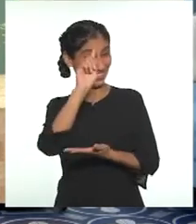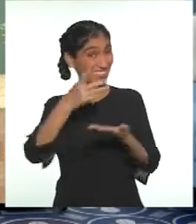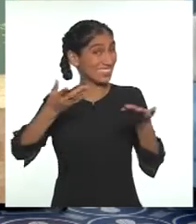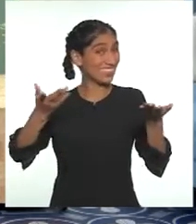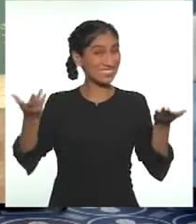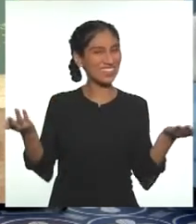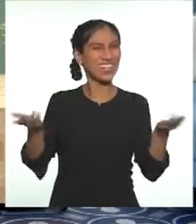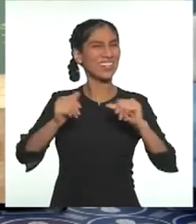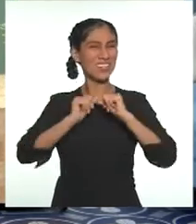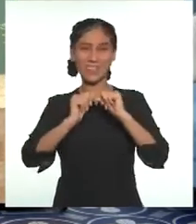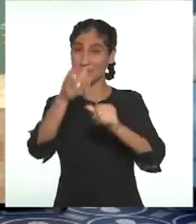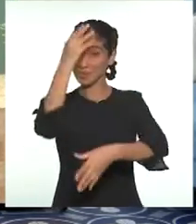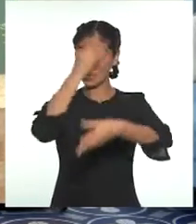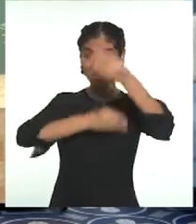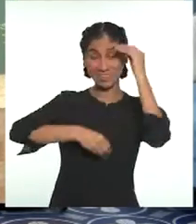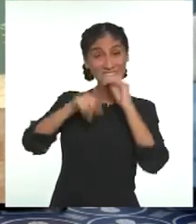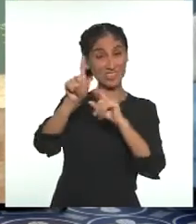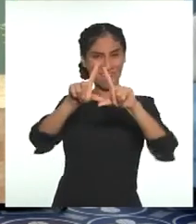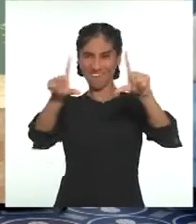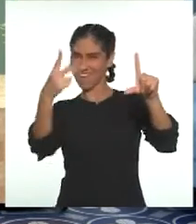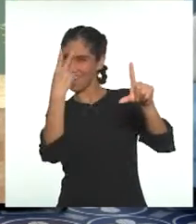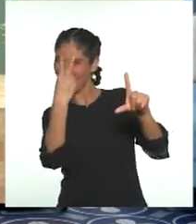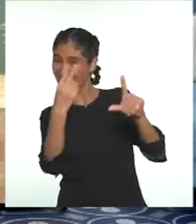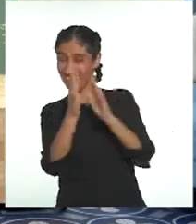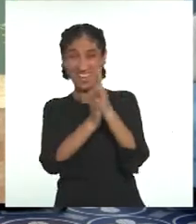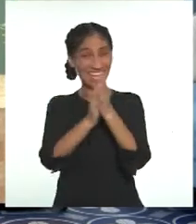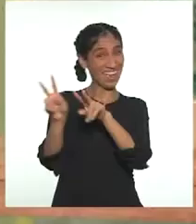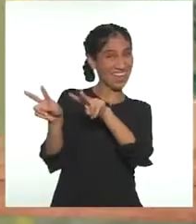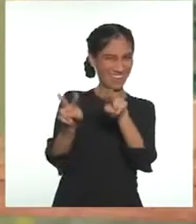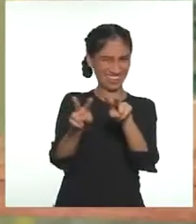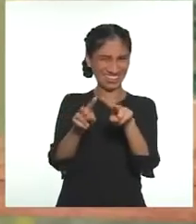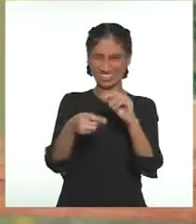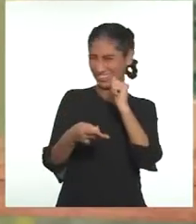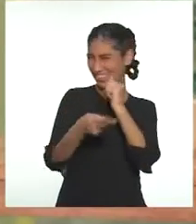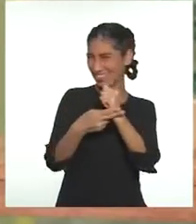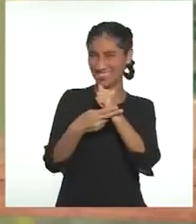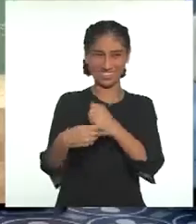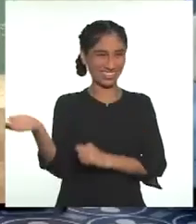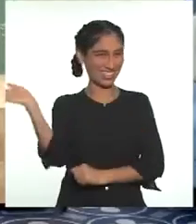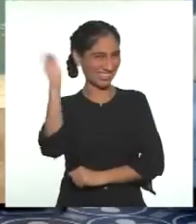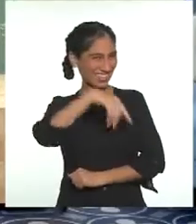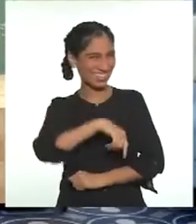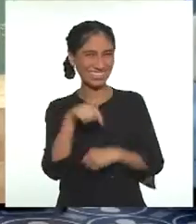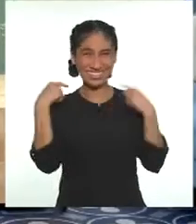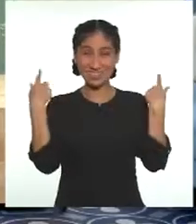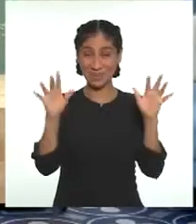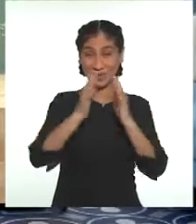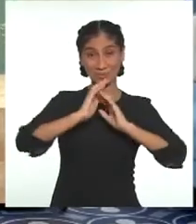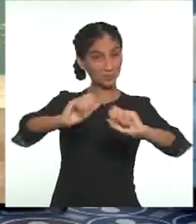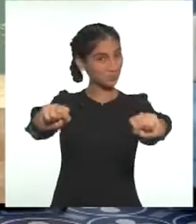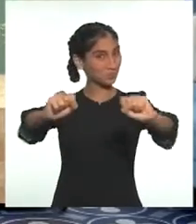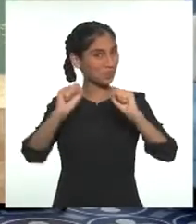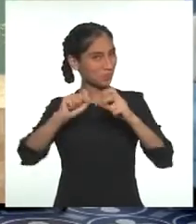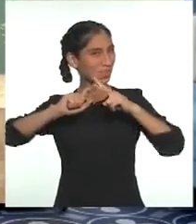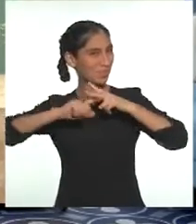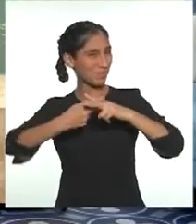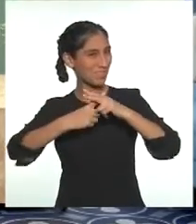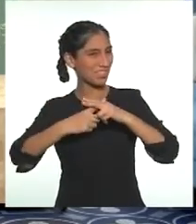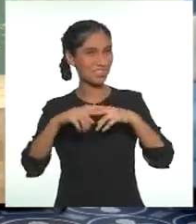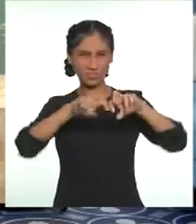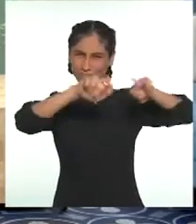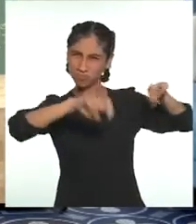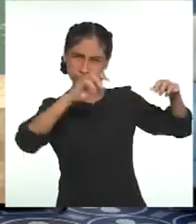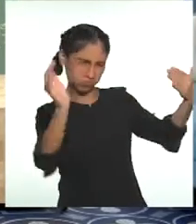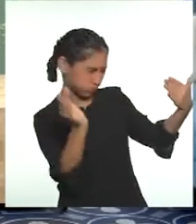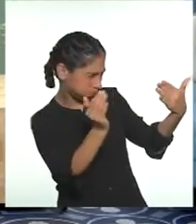del Ministerio de Educación para seguir aprendiendo desde casa de manera entretenida y segura. Ya estoy listo y con mucha energía para